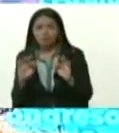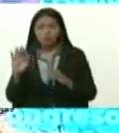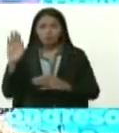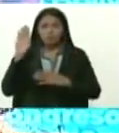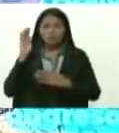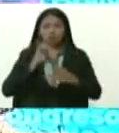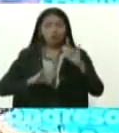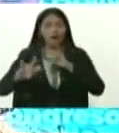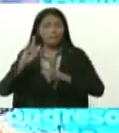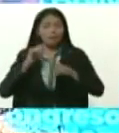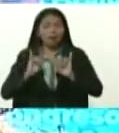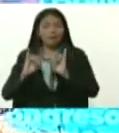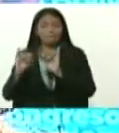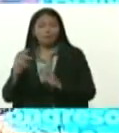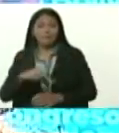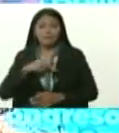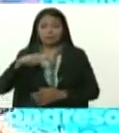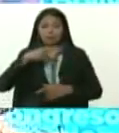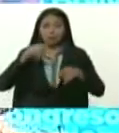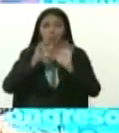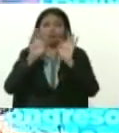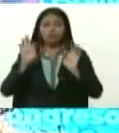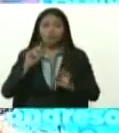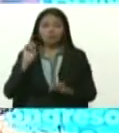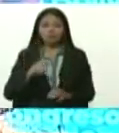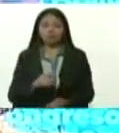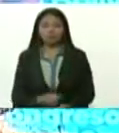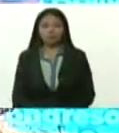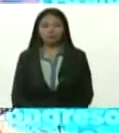amor, con la misma pasión